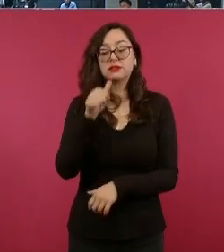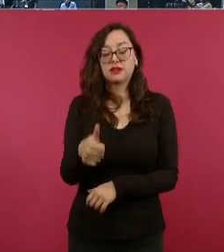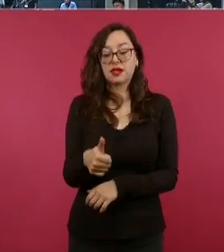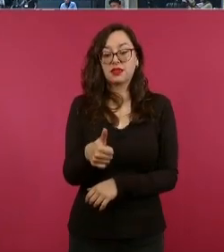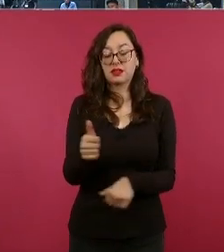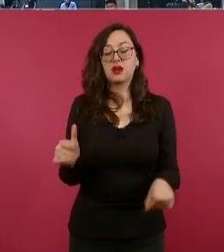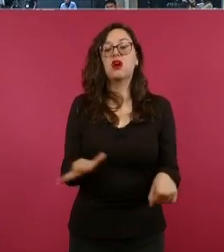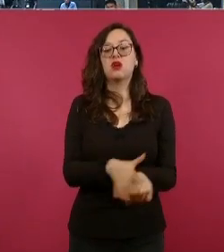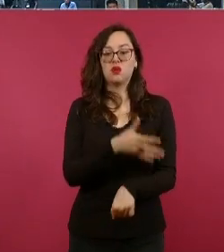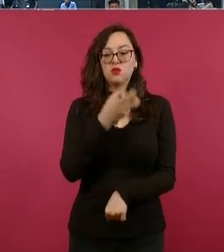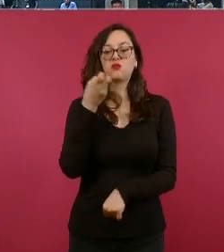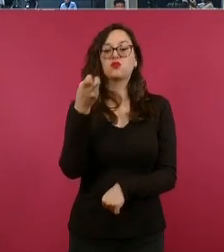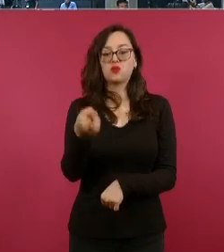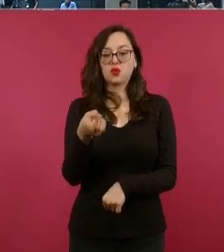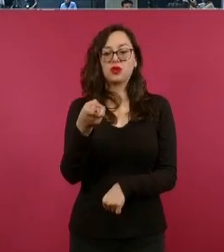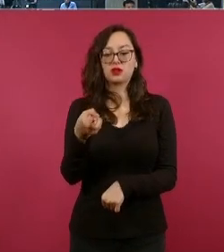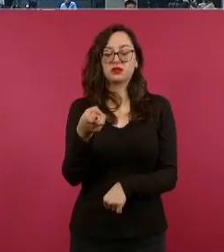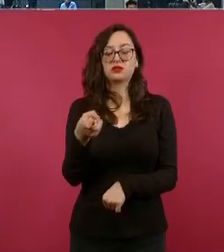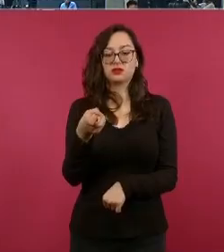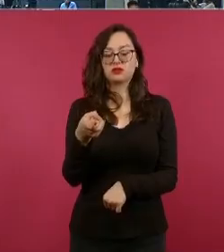Y por eso